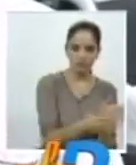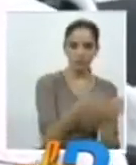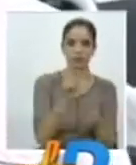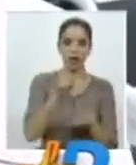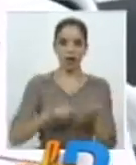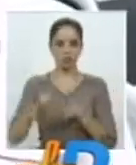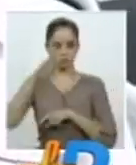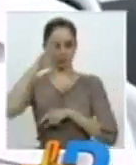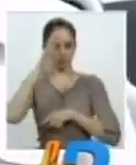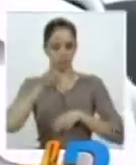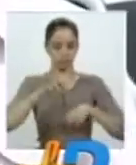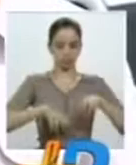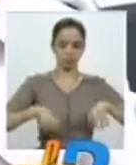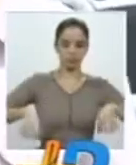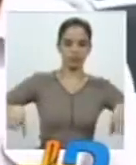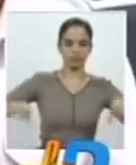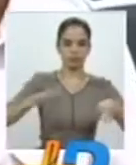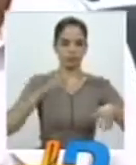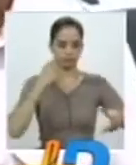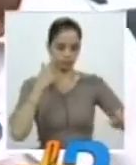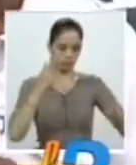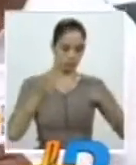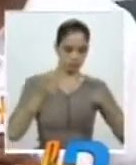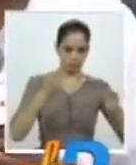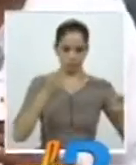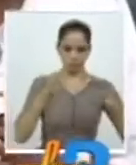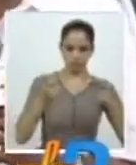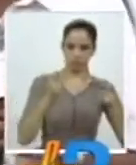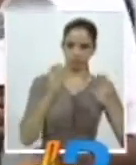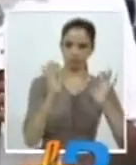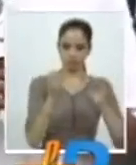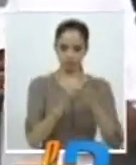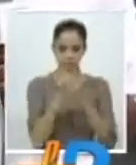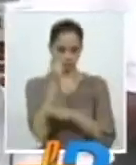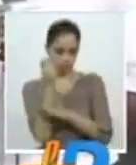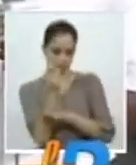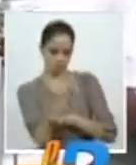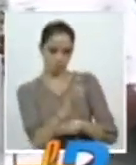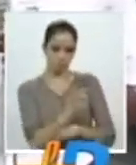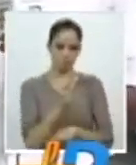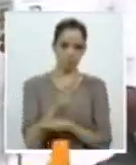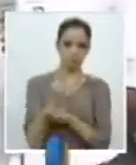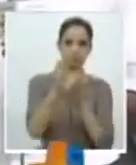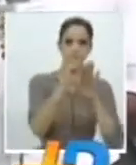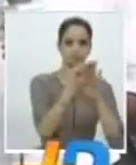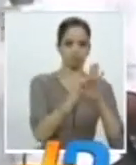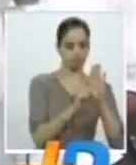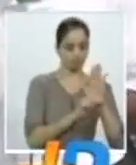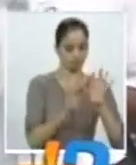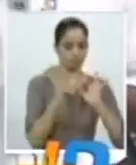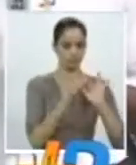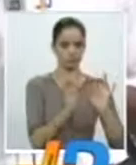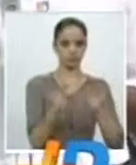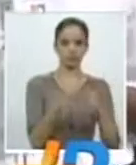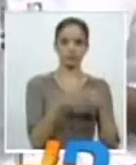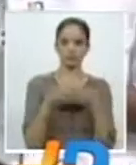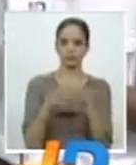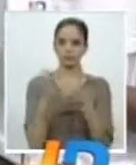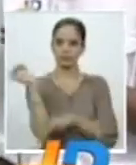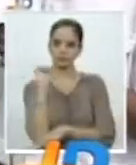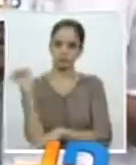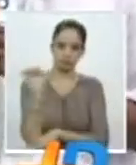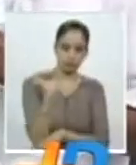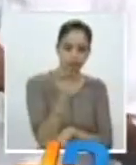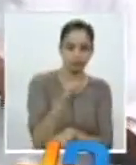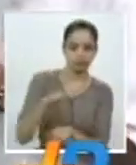el que ustedes pueden ver a mis espaldas, se está garantizando la seguridad y verificando el cumplimiento de las normas de tránsito por parte de los conductores.